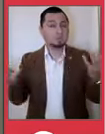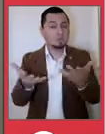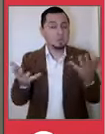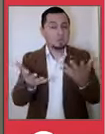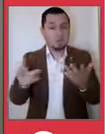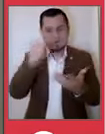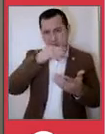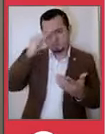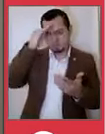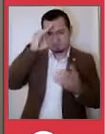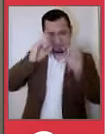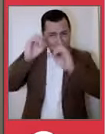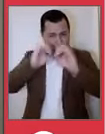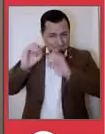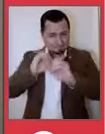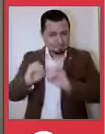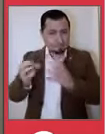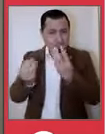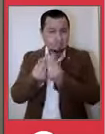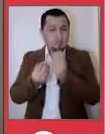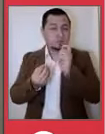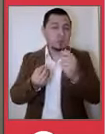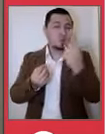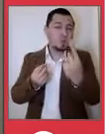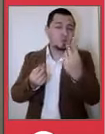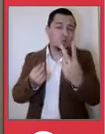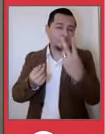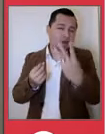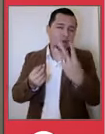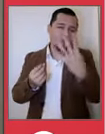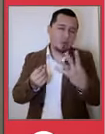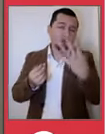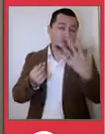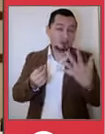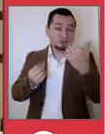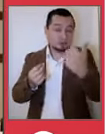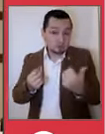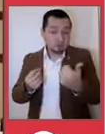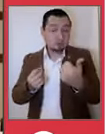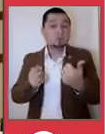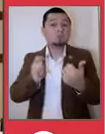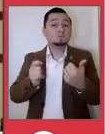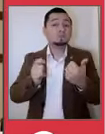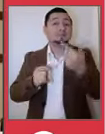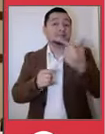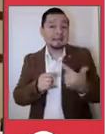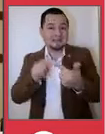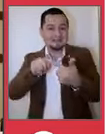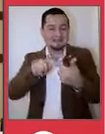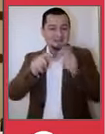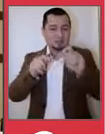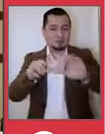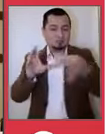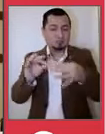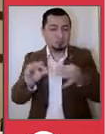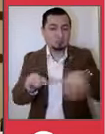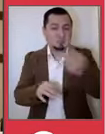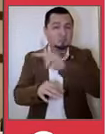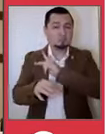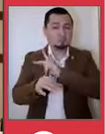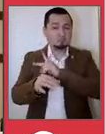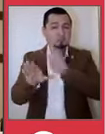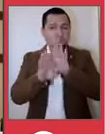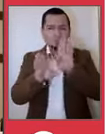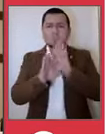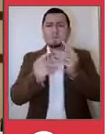hacemos todos los puntos que ya dijimos el 1 el 2 el 3 el 4 el 5 y el 6 este que es el punto 7 nos va a permitir